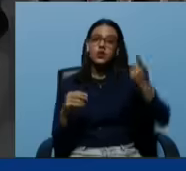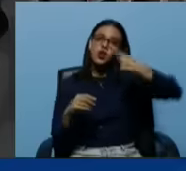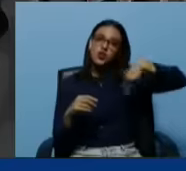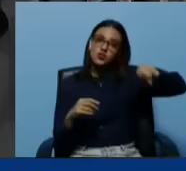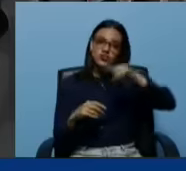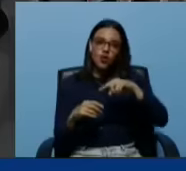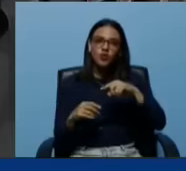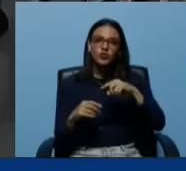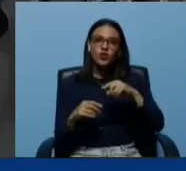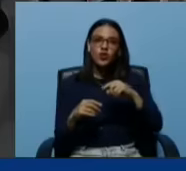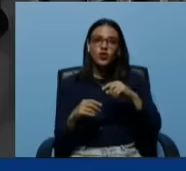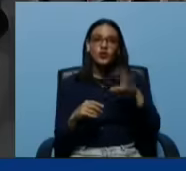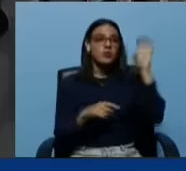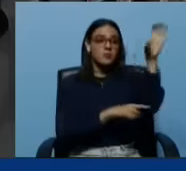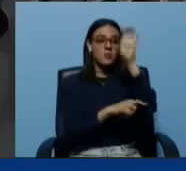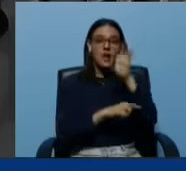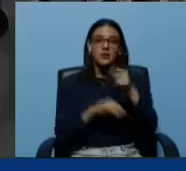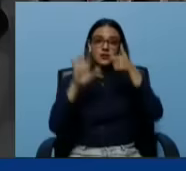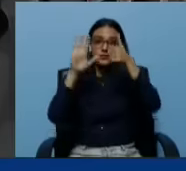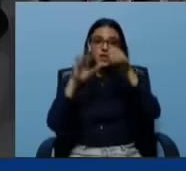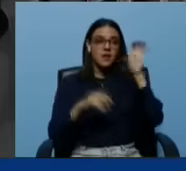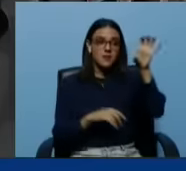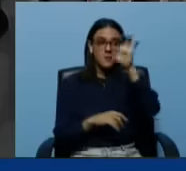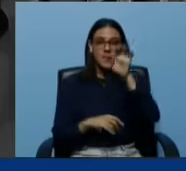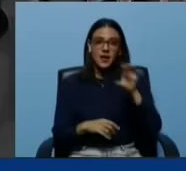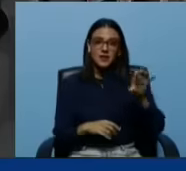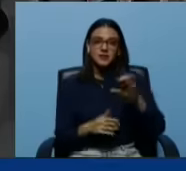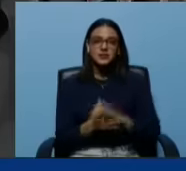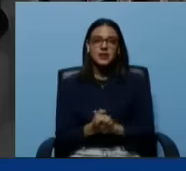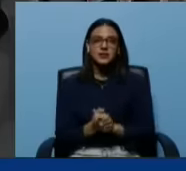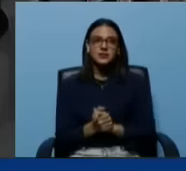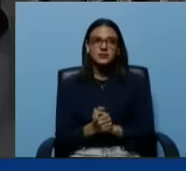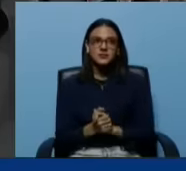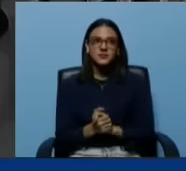de todos estos países, 6 países,